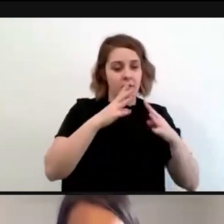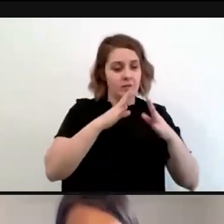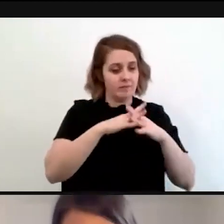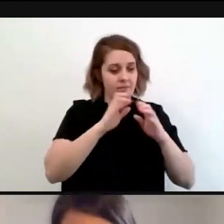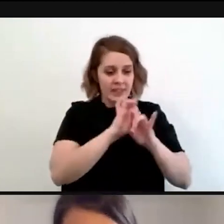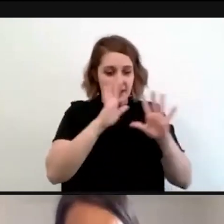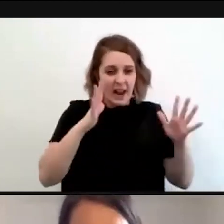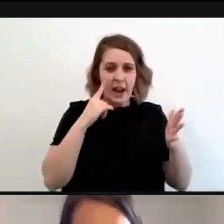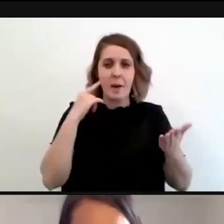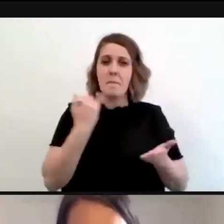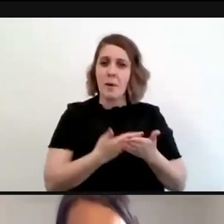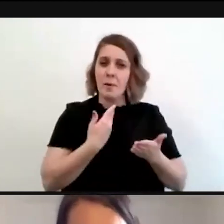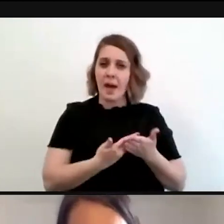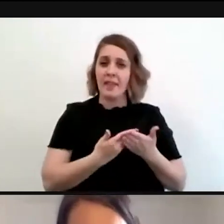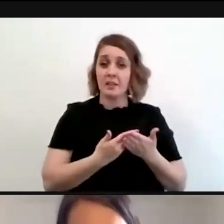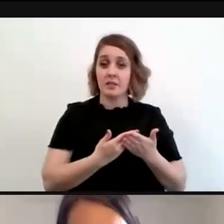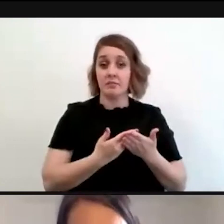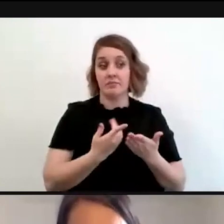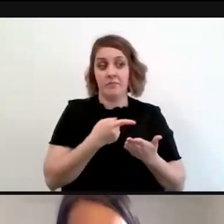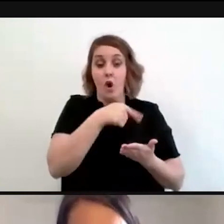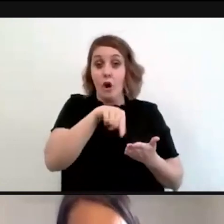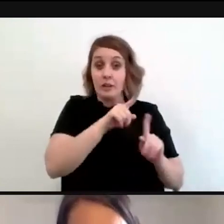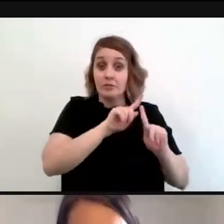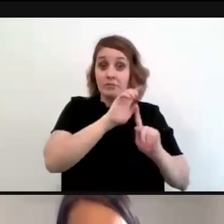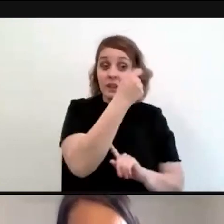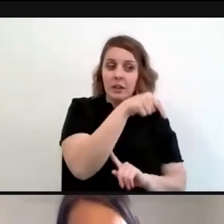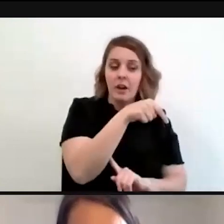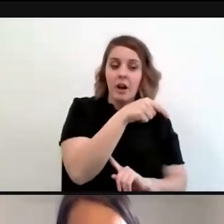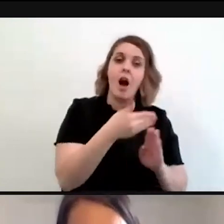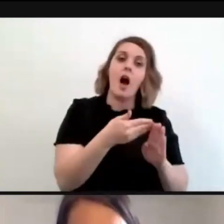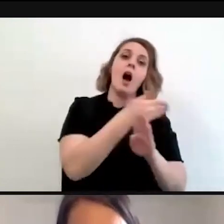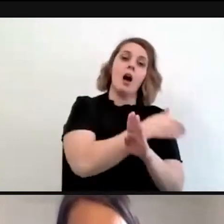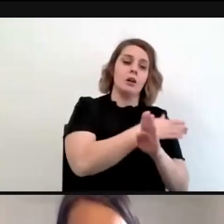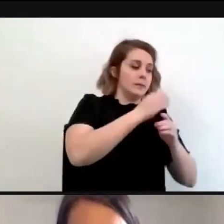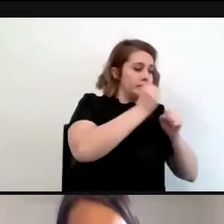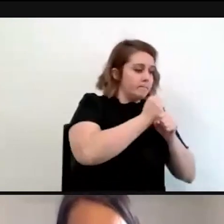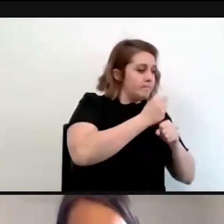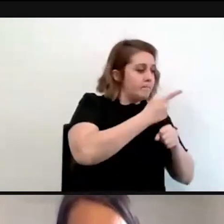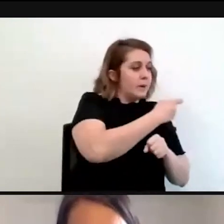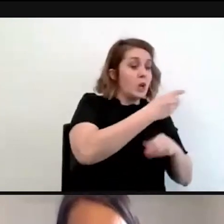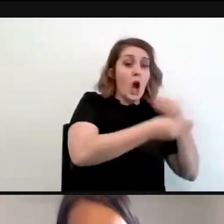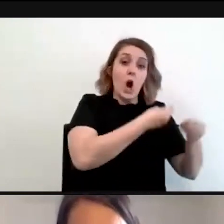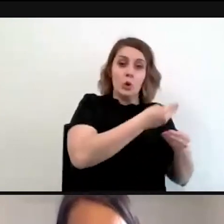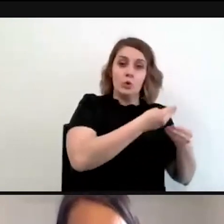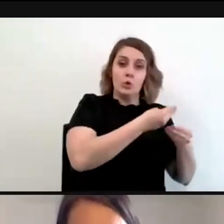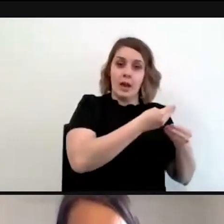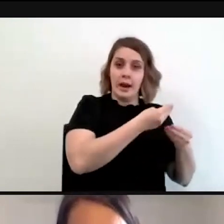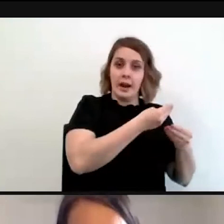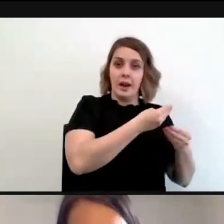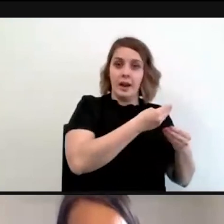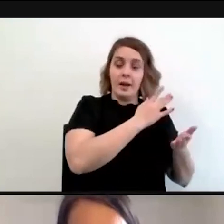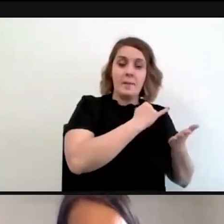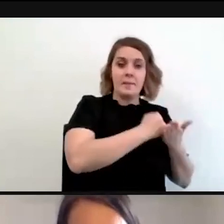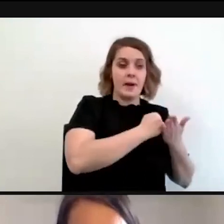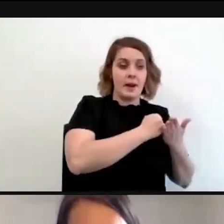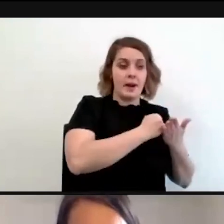probadas, y para eso hace falta trabajarlas con con quienes las van a usar desde el momento inicial de